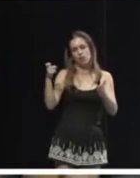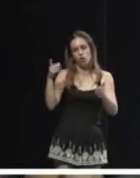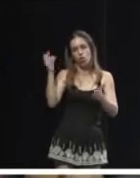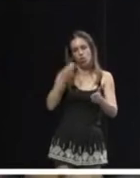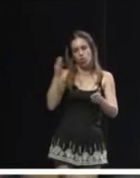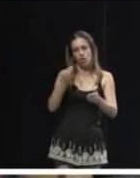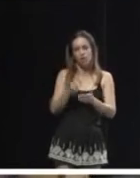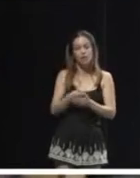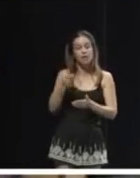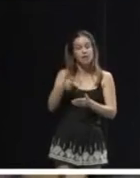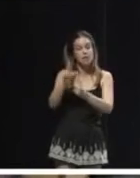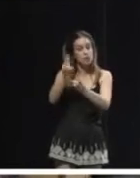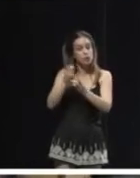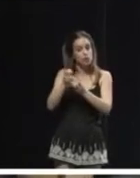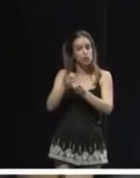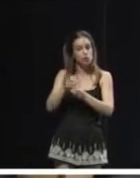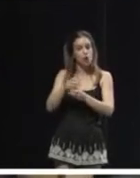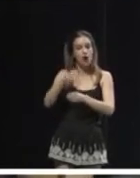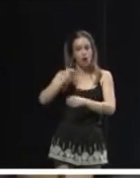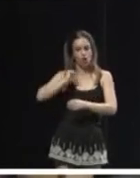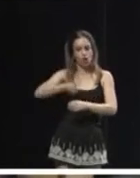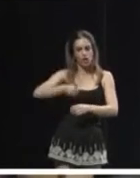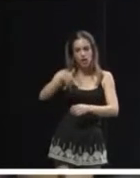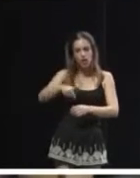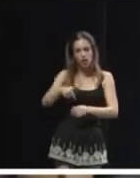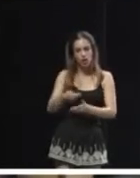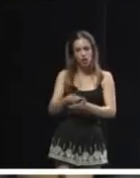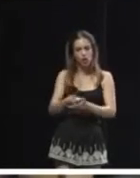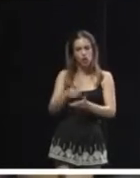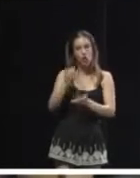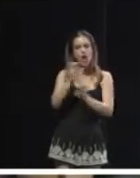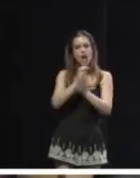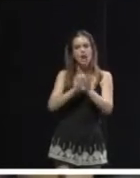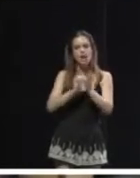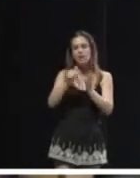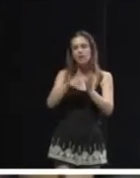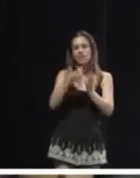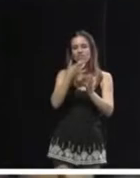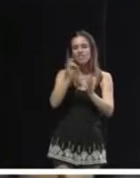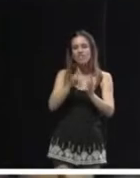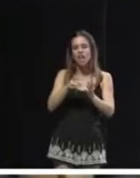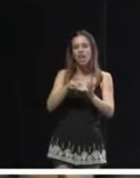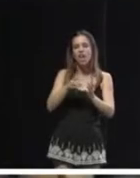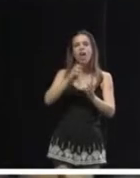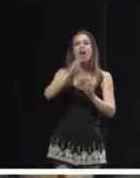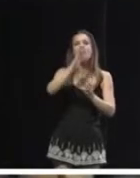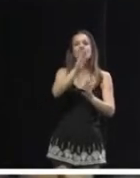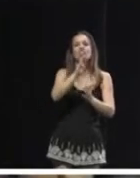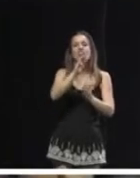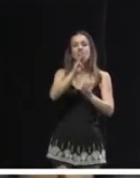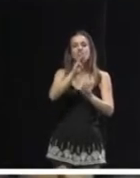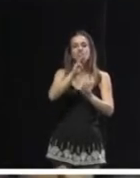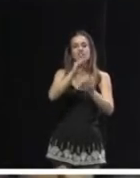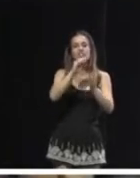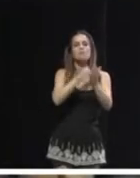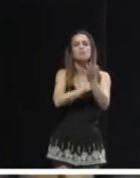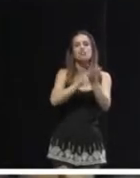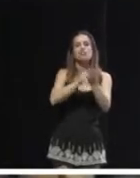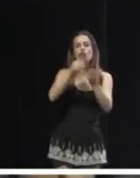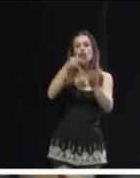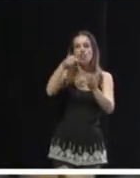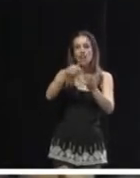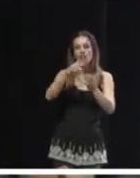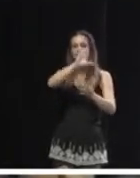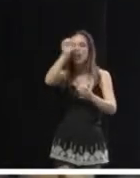El impuesto a las grandes fortunas grava aquellos patrimonios de más de 3 millones de euros. ¿Conocéis a alguien que tenga